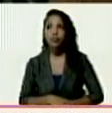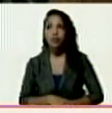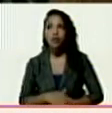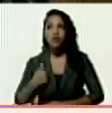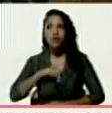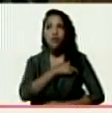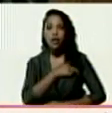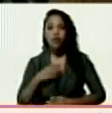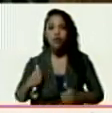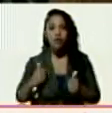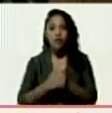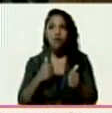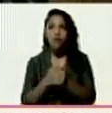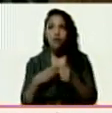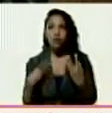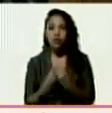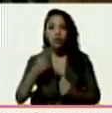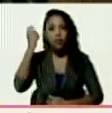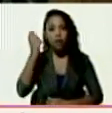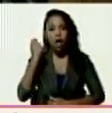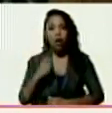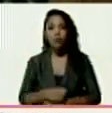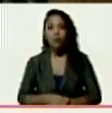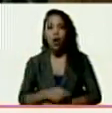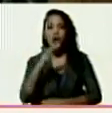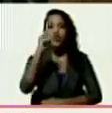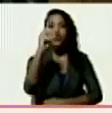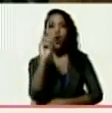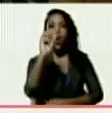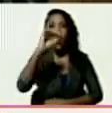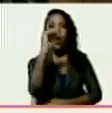nuestro colega diputado José Gregorio Noriega,